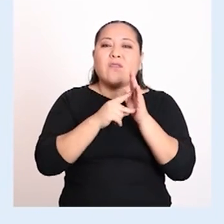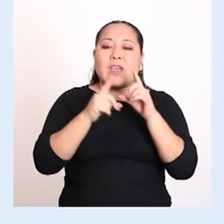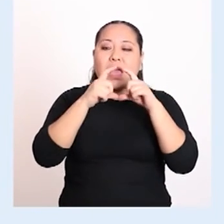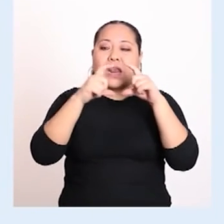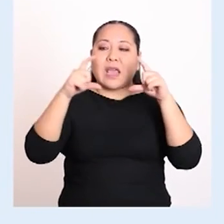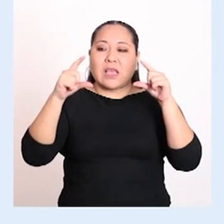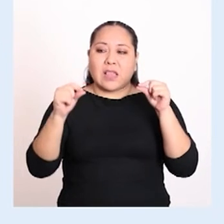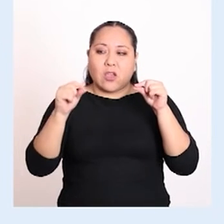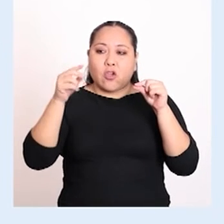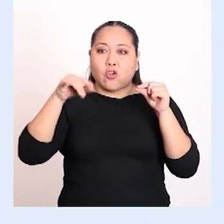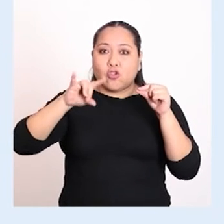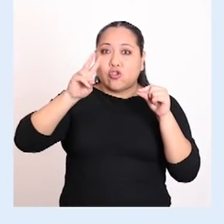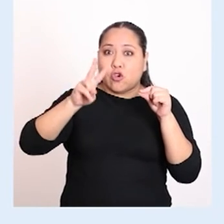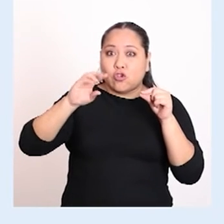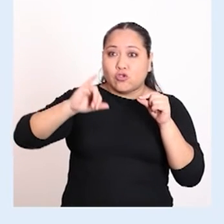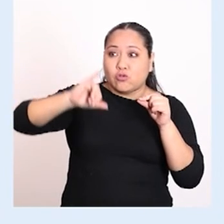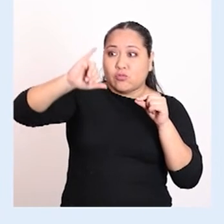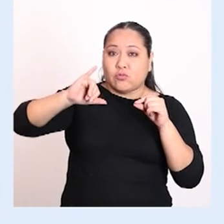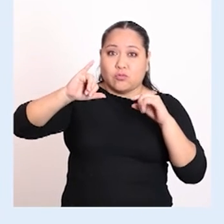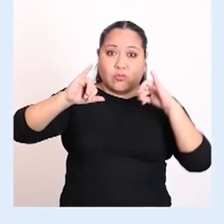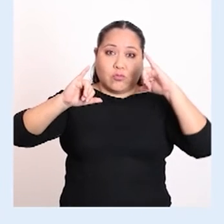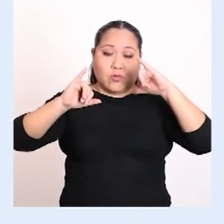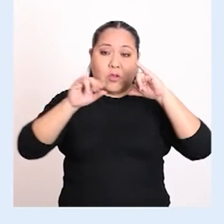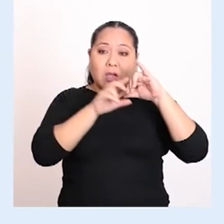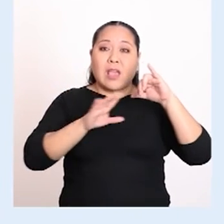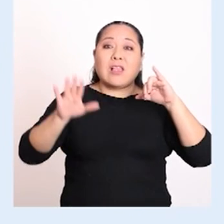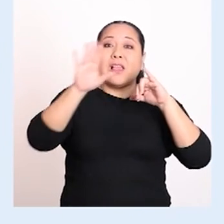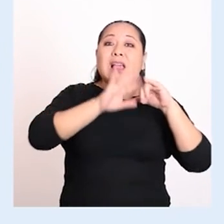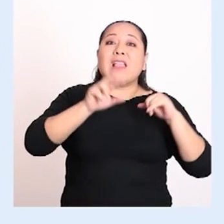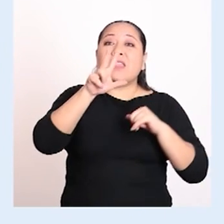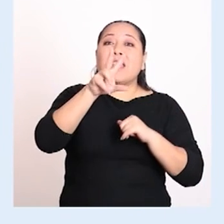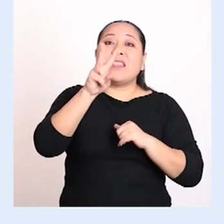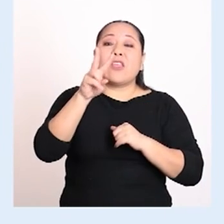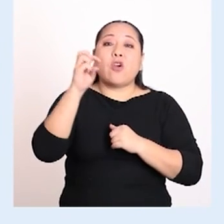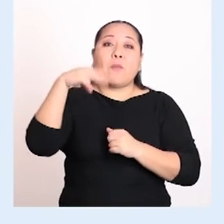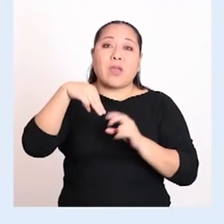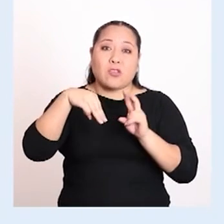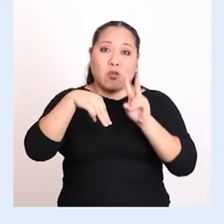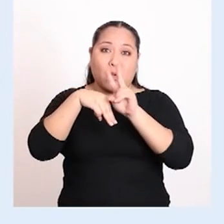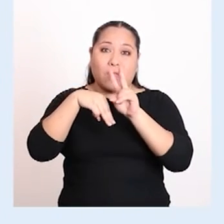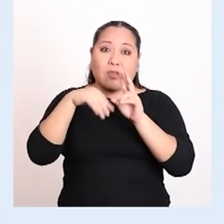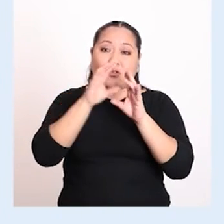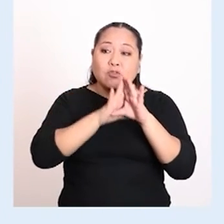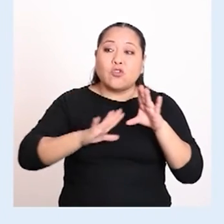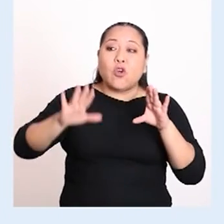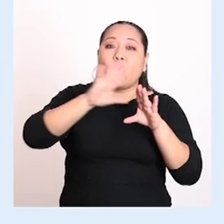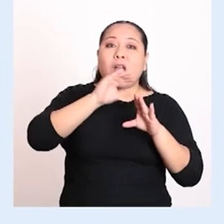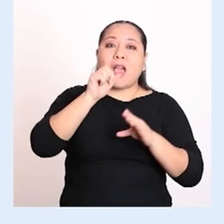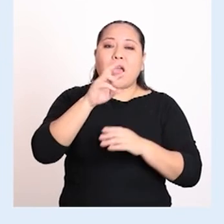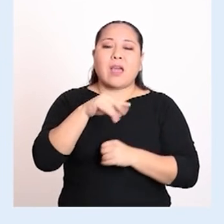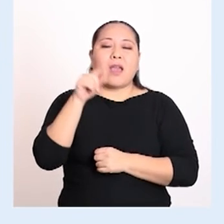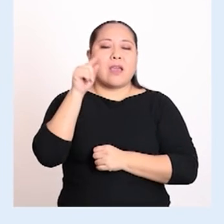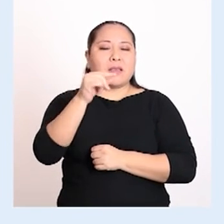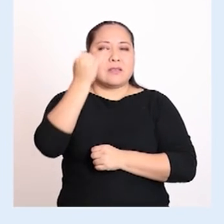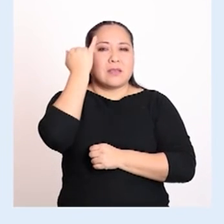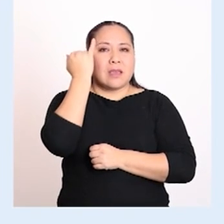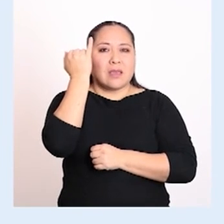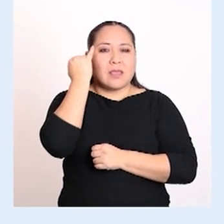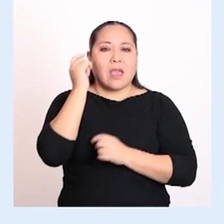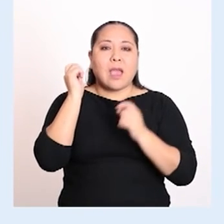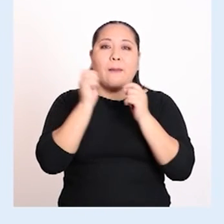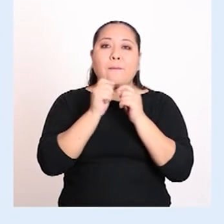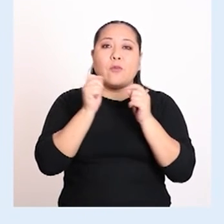que cuando el rectángulo tiene 2 metros de ancho, su área es de 32 metros cuadrados. Siguiendo esa